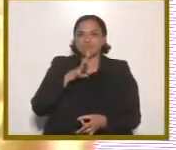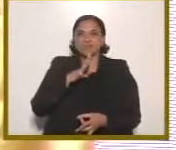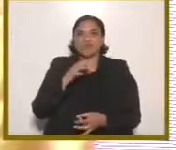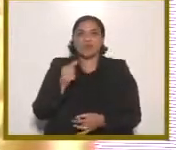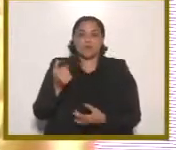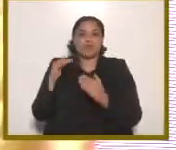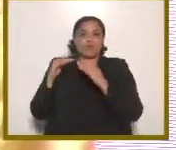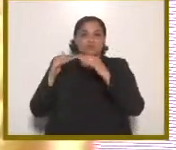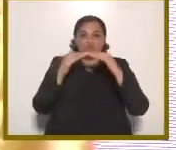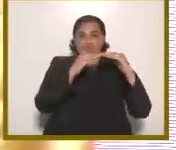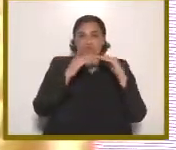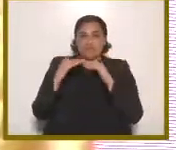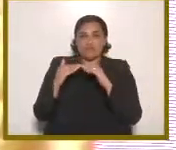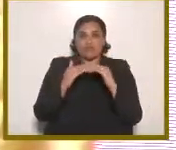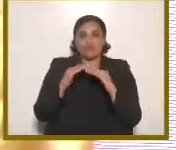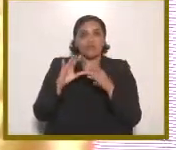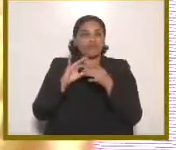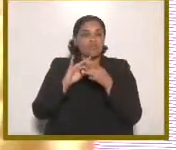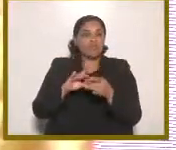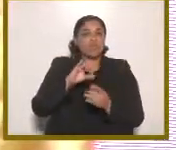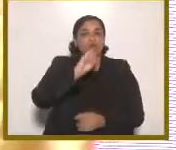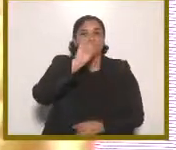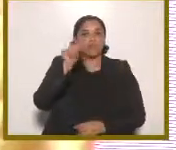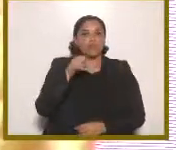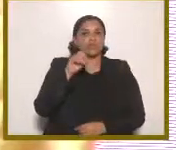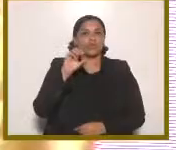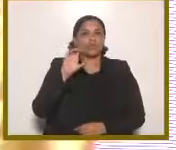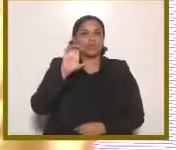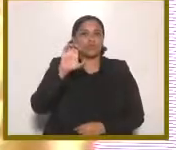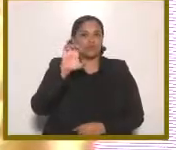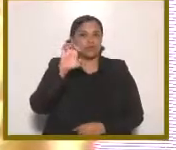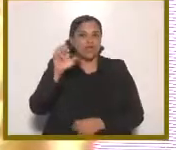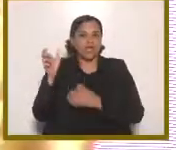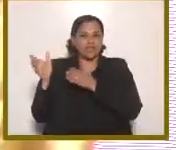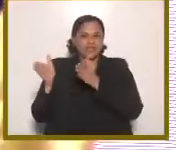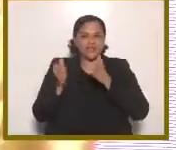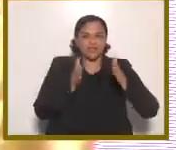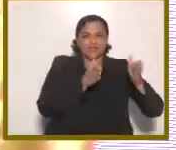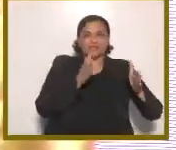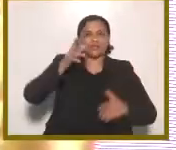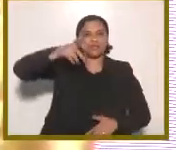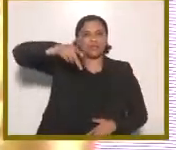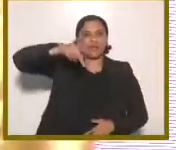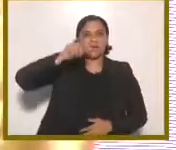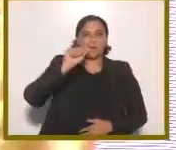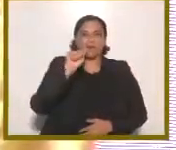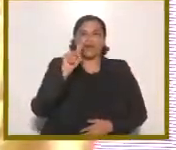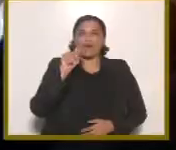de la Junta Central Electoral, que coordina la magistrada Patricia Lorenzo, a quien pido un fuerte aplauso.